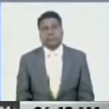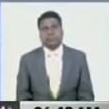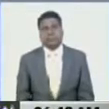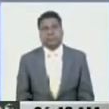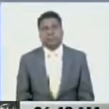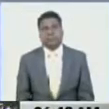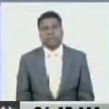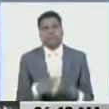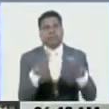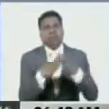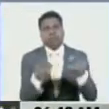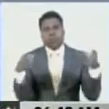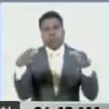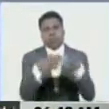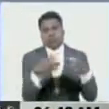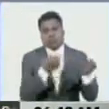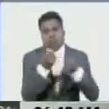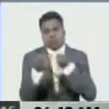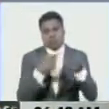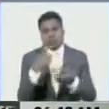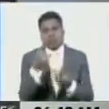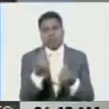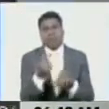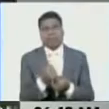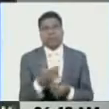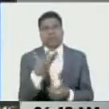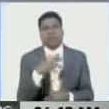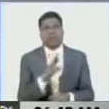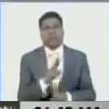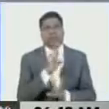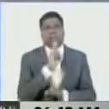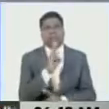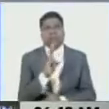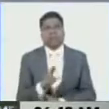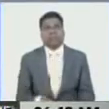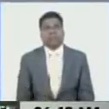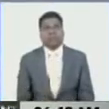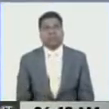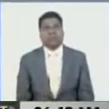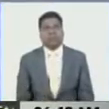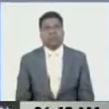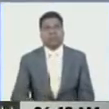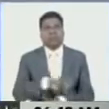movimiento de los precios. Y bueno, ya está la respuesta. Pues ante eso, ¿qué hacemos ante eso? Claro. Bueno, está la